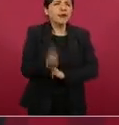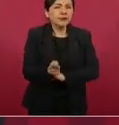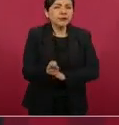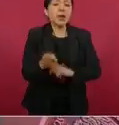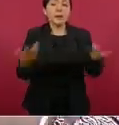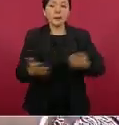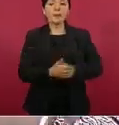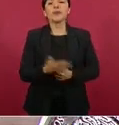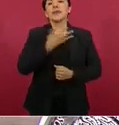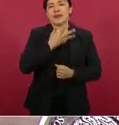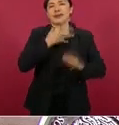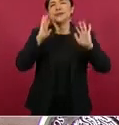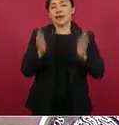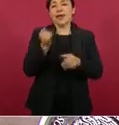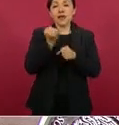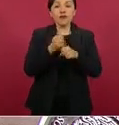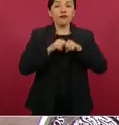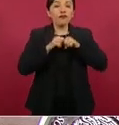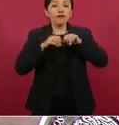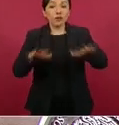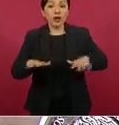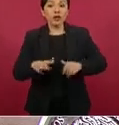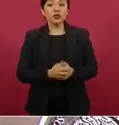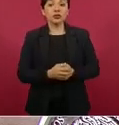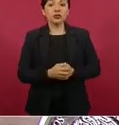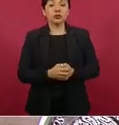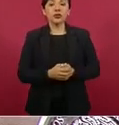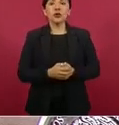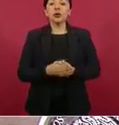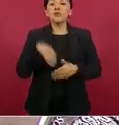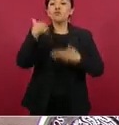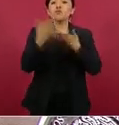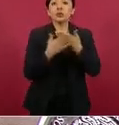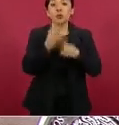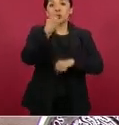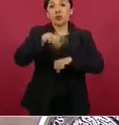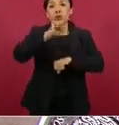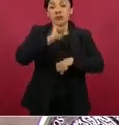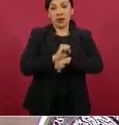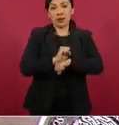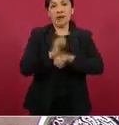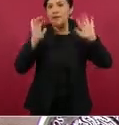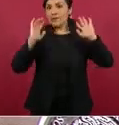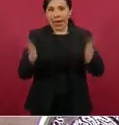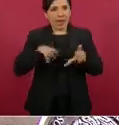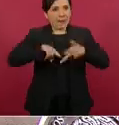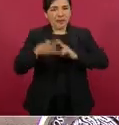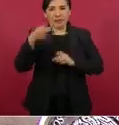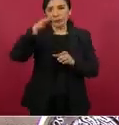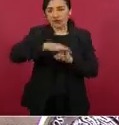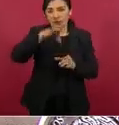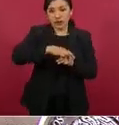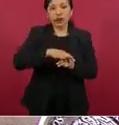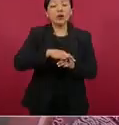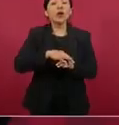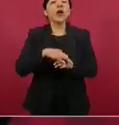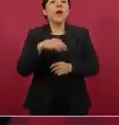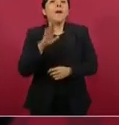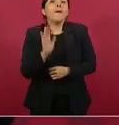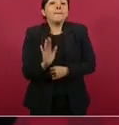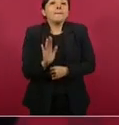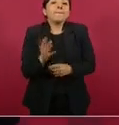la información que ya la semana próxima se va a votar, pero